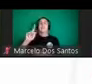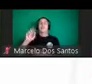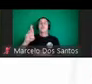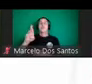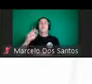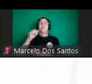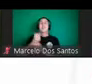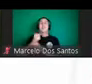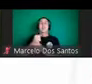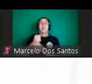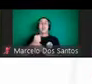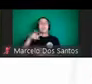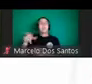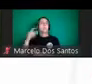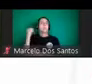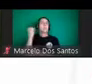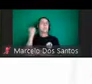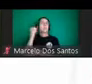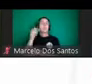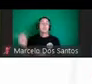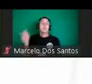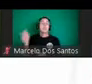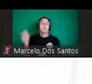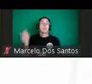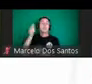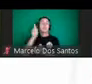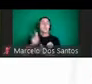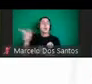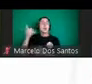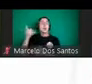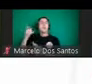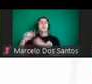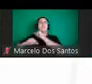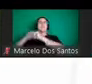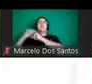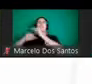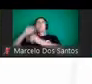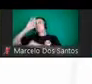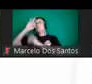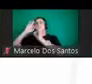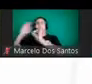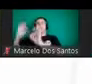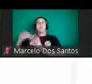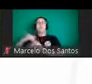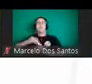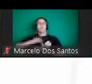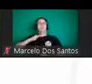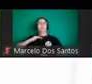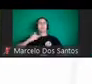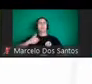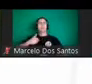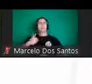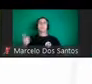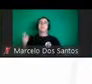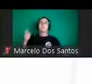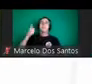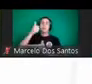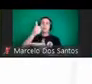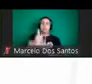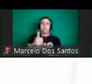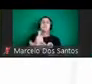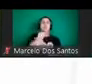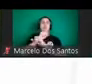facilitadores laborales, ¿verdad? Que de repente son personas que pueden entrar a apoyar en un momento específico de